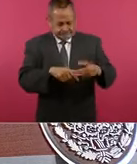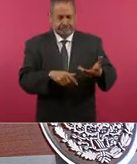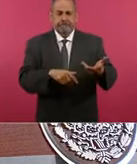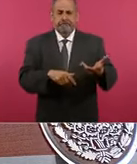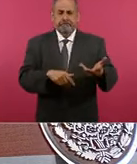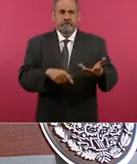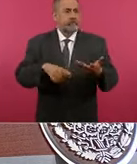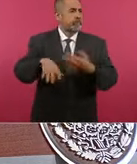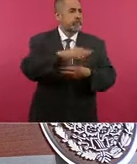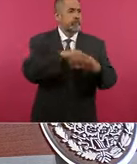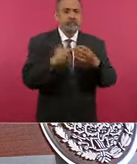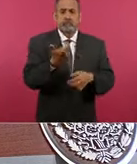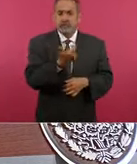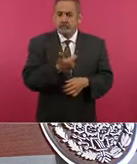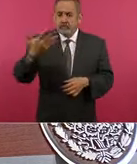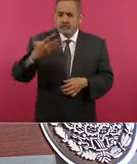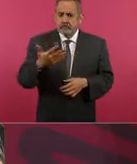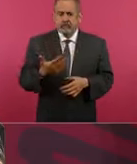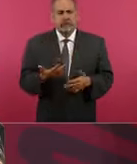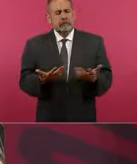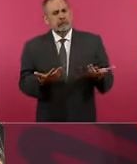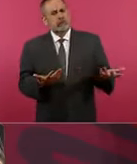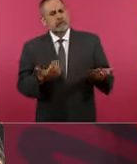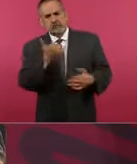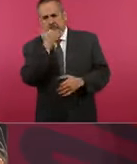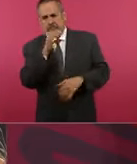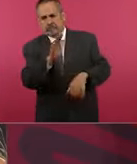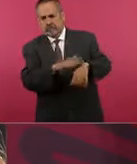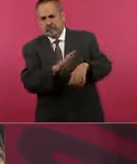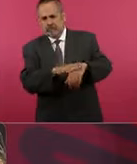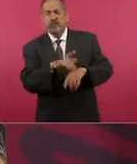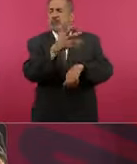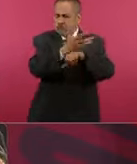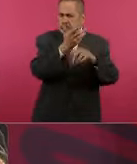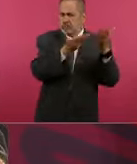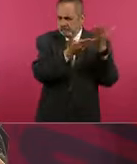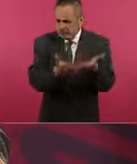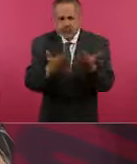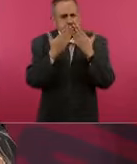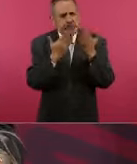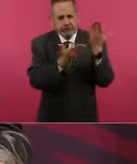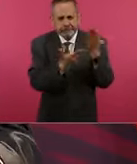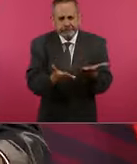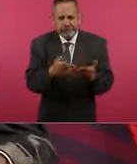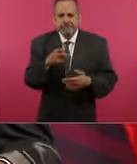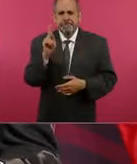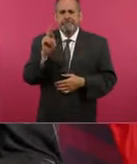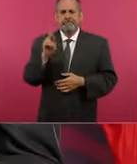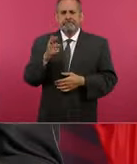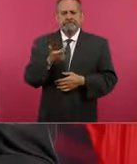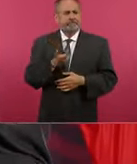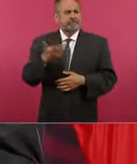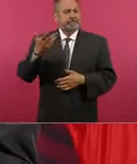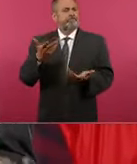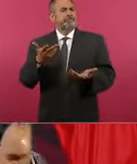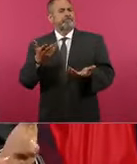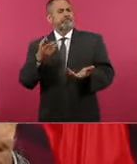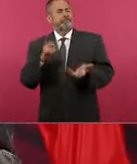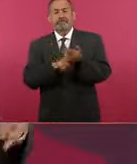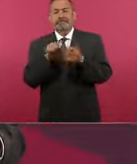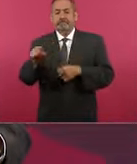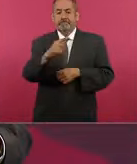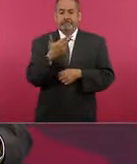vecinos, hermanos estadounidenses, que son bienvenidos, pues ya en los